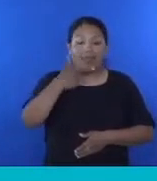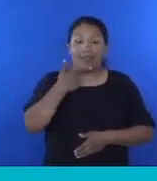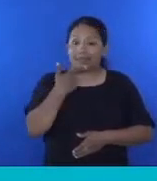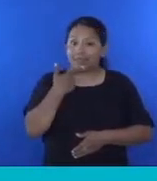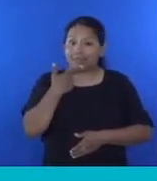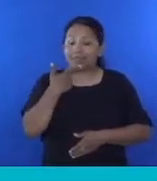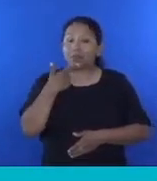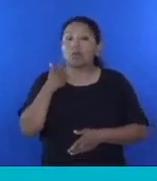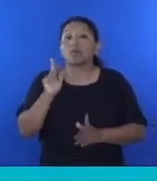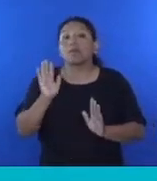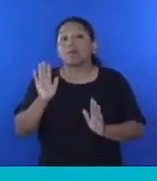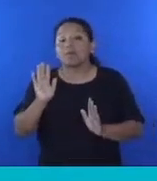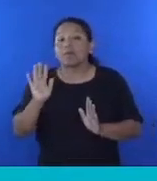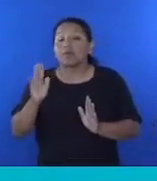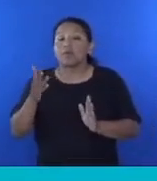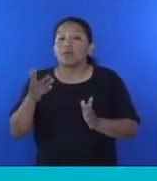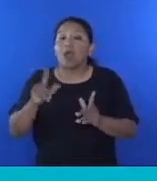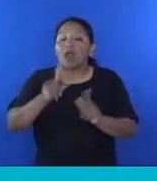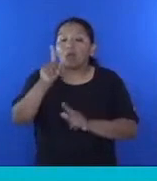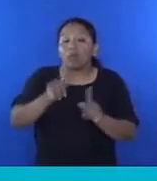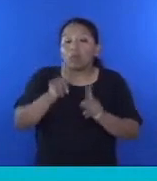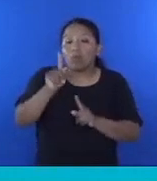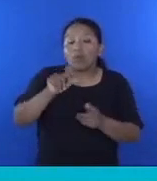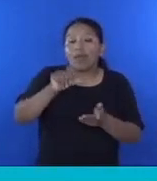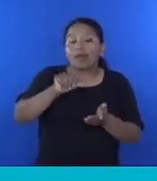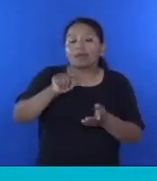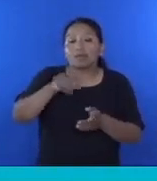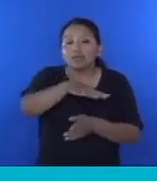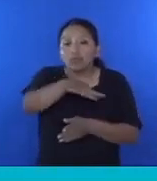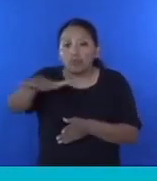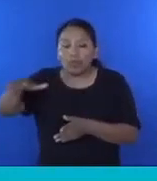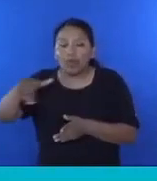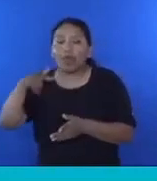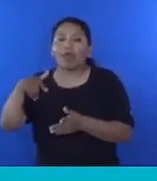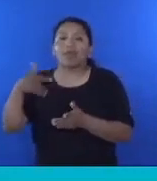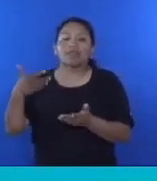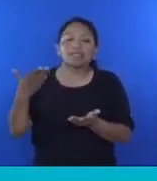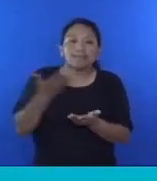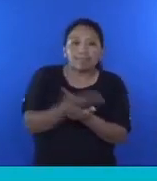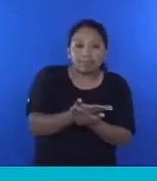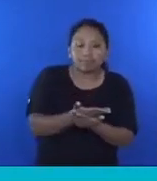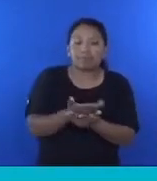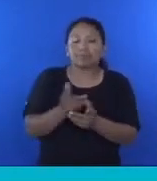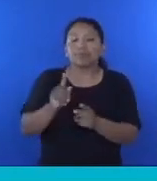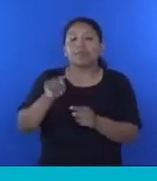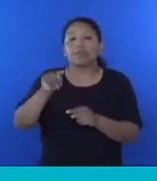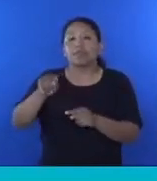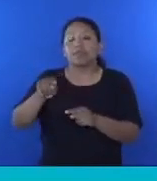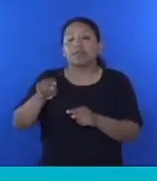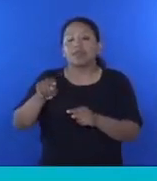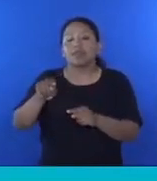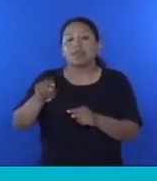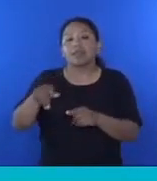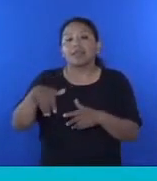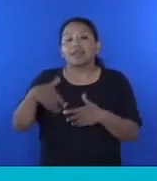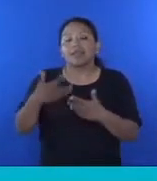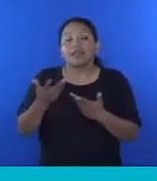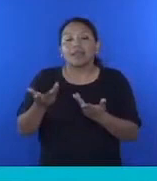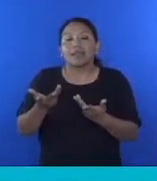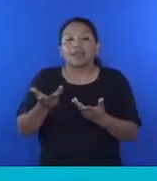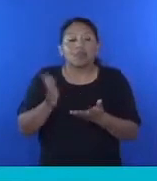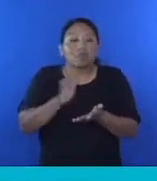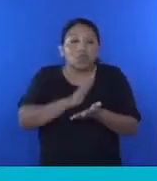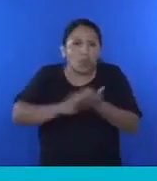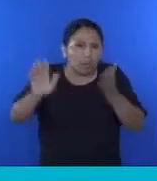de algunas ciudades y distritos del interior del conurbano de la provincia de Buenos Aires, que no era